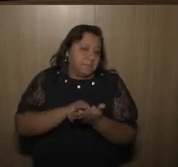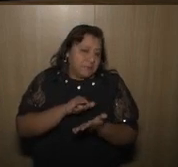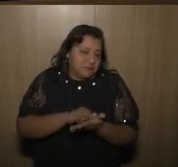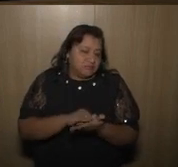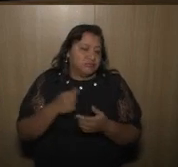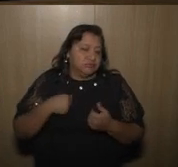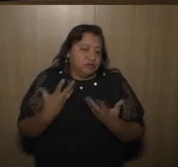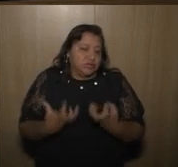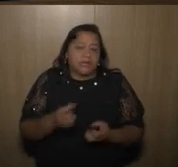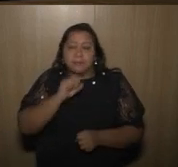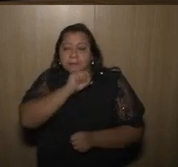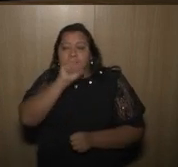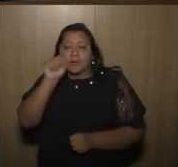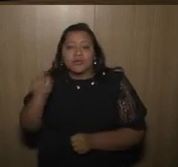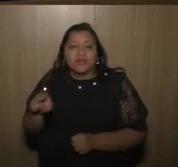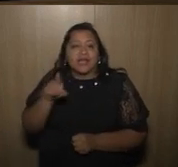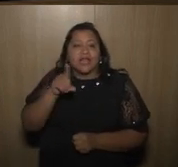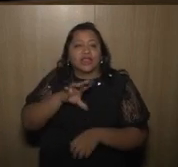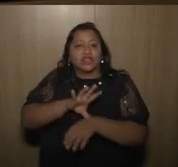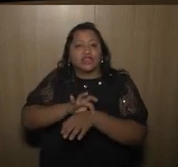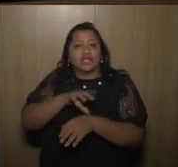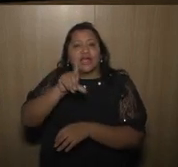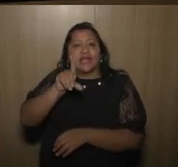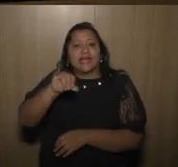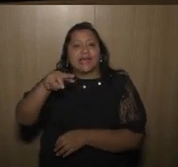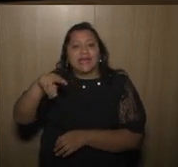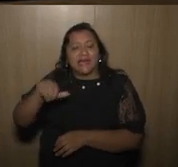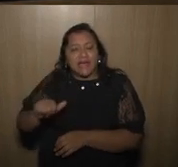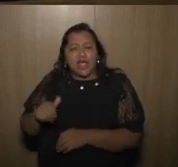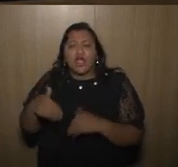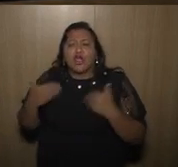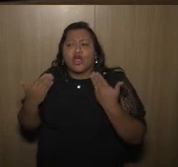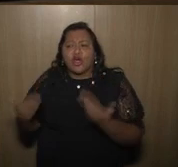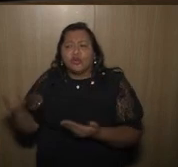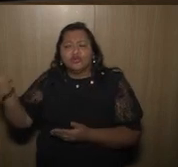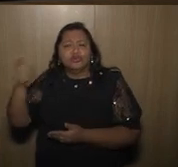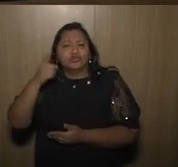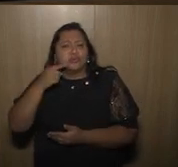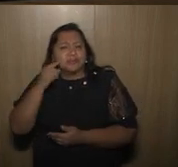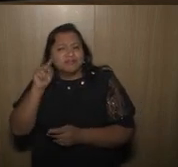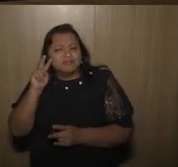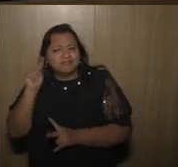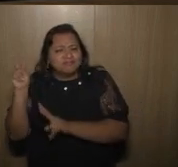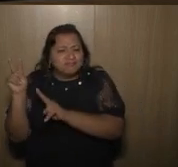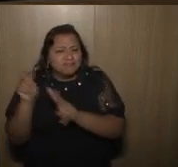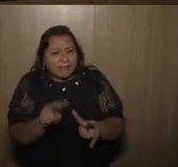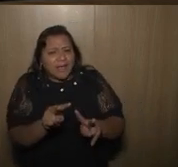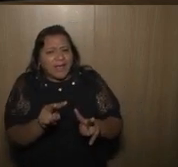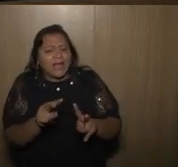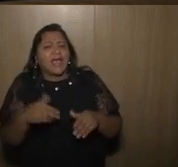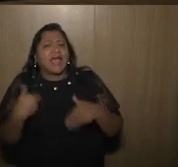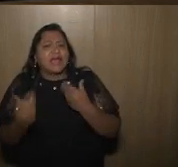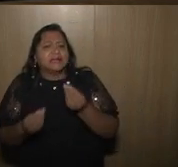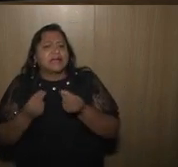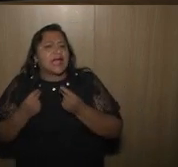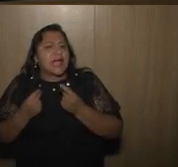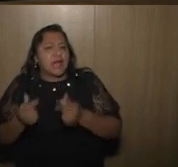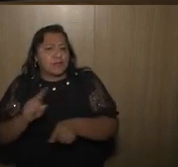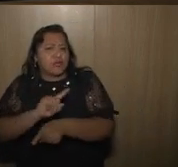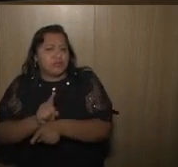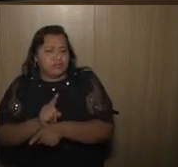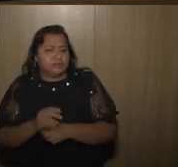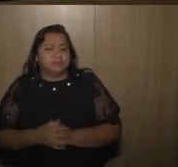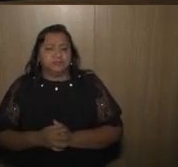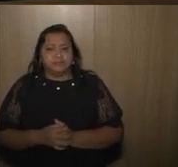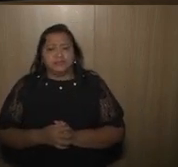quiero preguntarle, doctora Lina Moncaliano, ¿cómo desde su perspectiva encuentra que se hace más ágil este